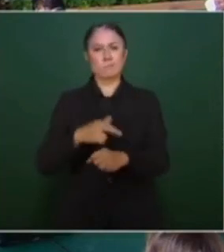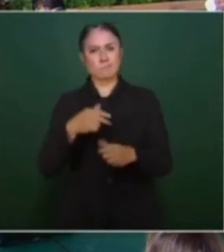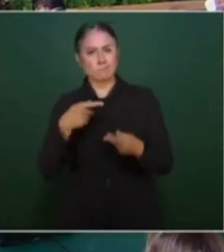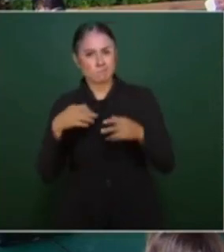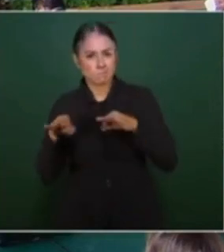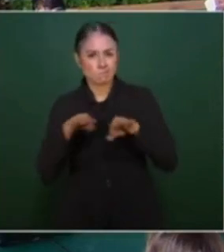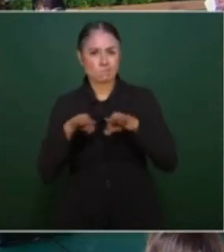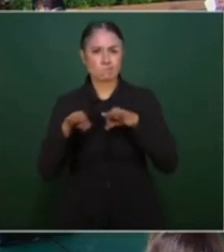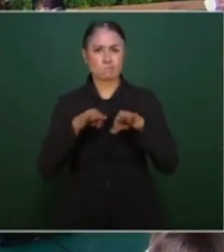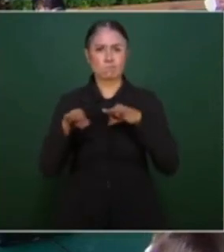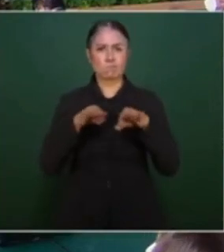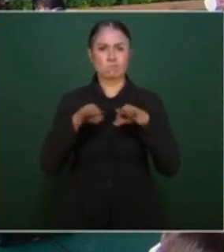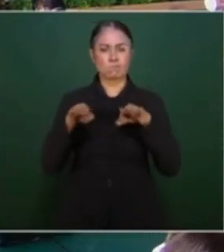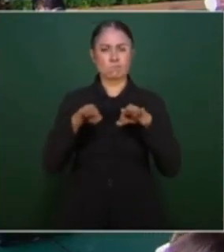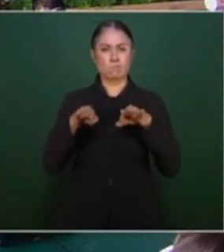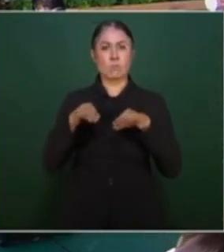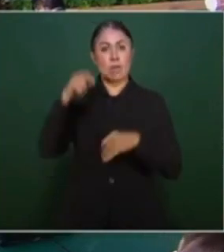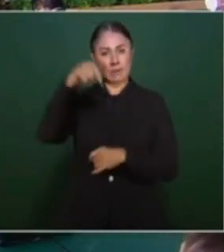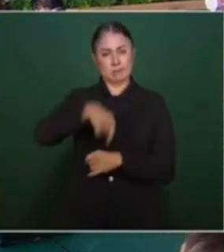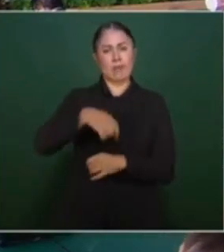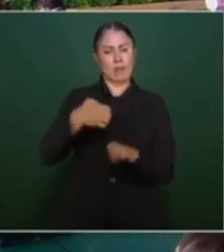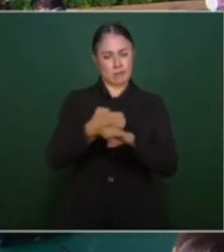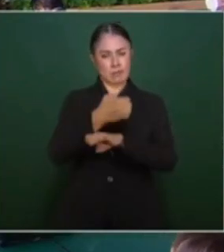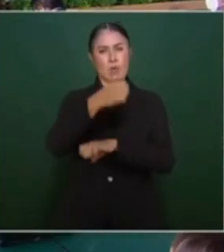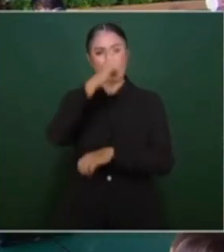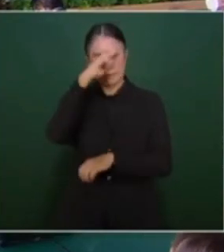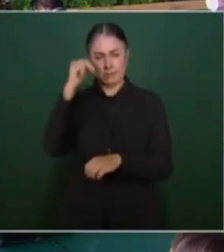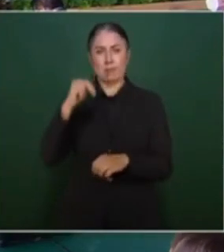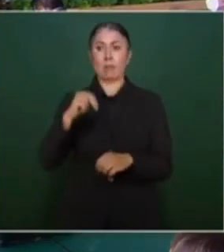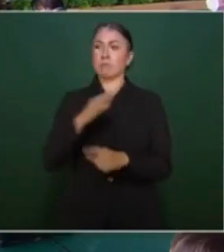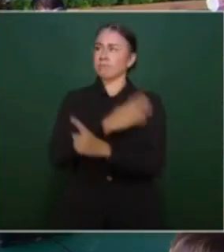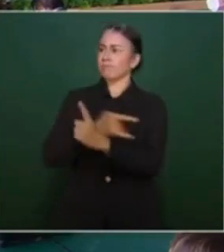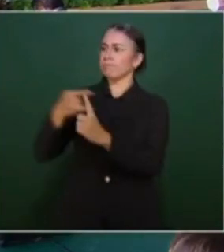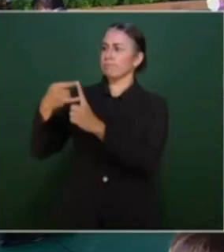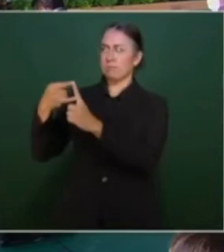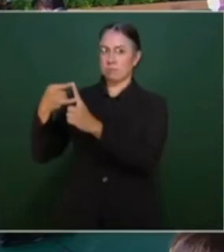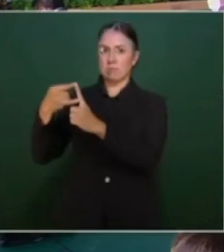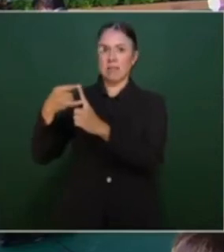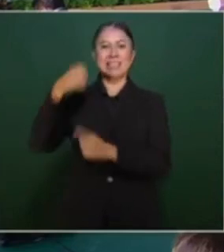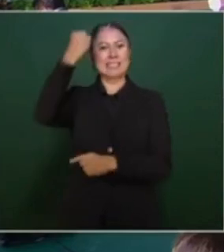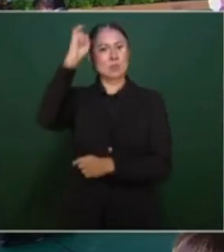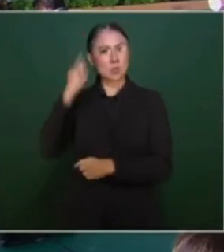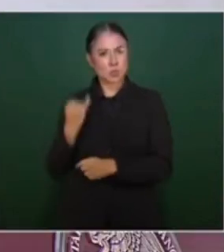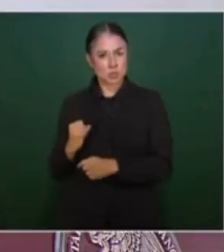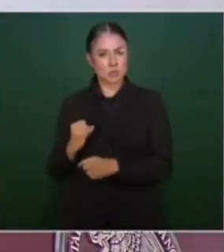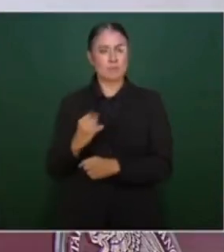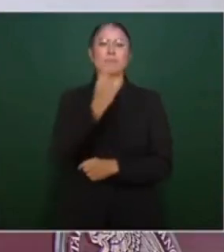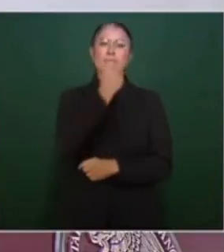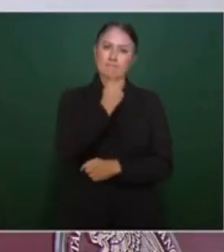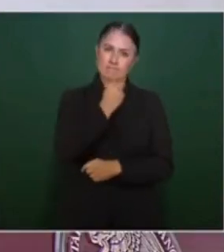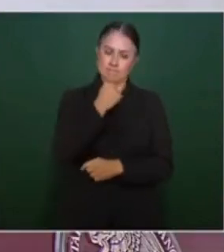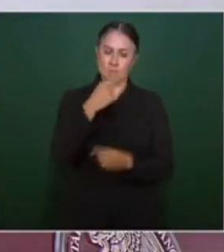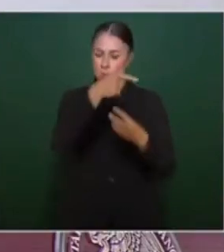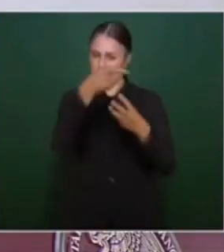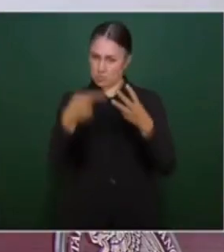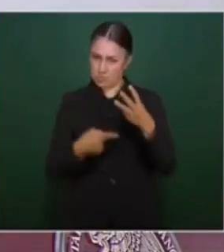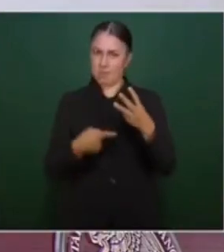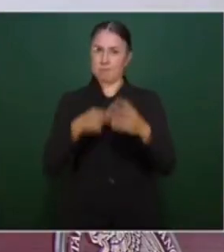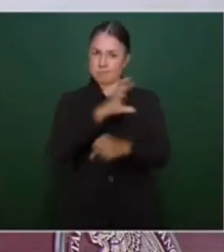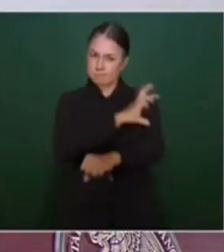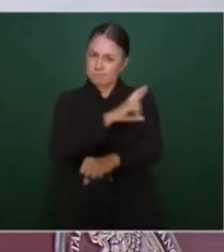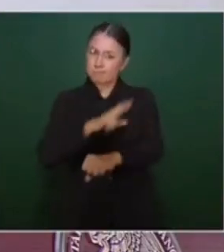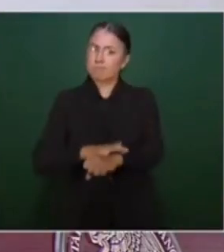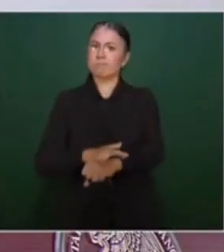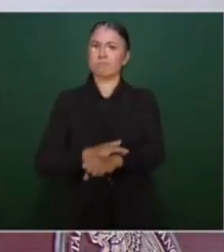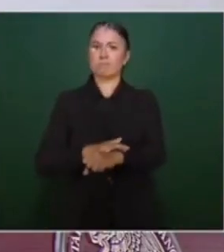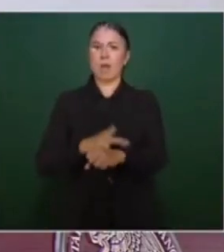que está dividido el Estado, que es Bahía de Banderas, Santiago Ixcuintla y Tepic. Son las tres coordinaciones